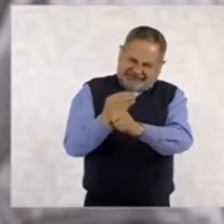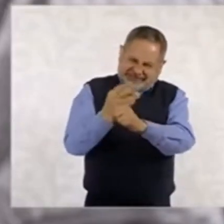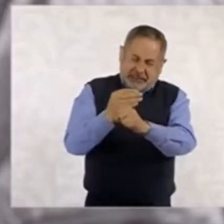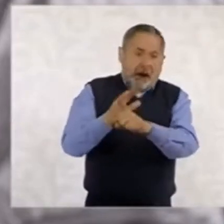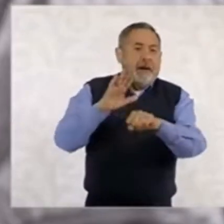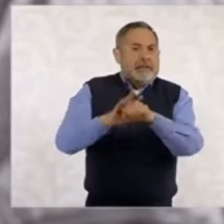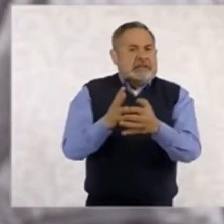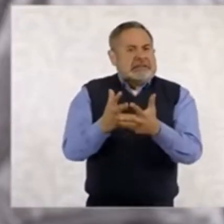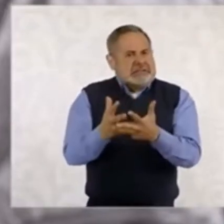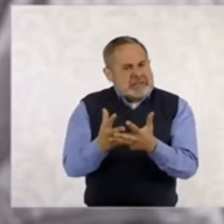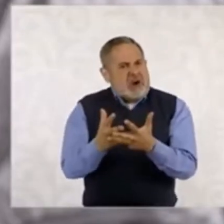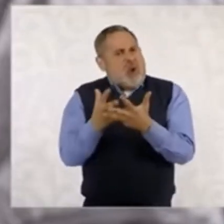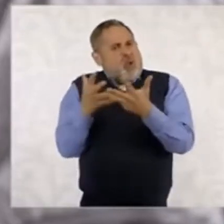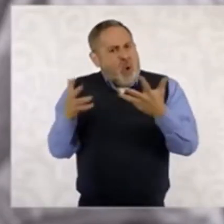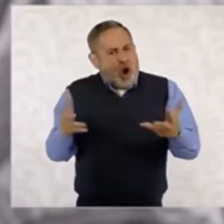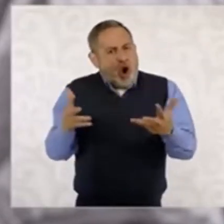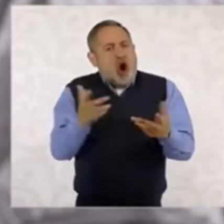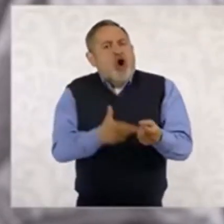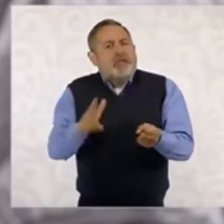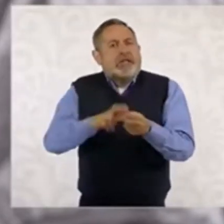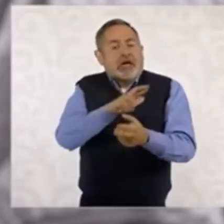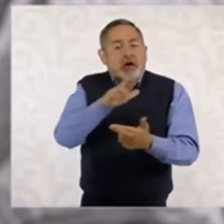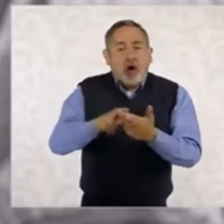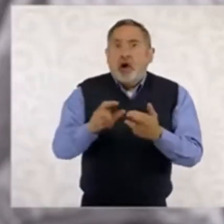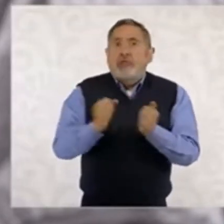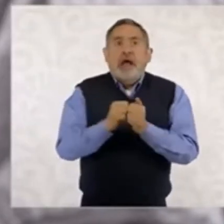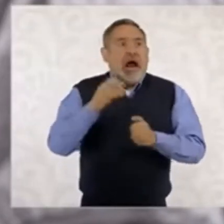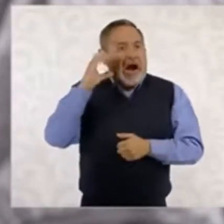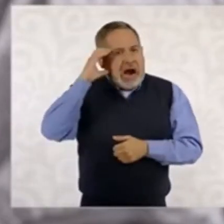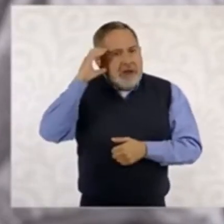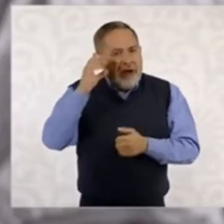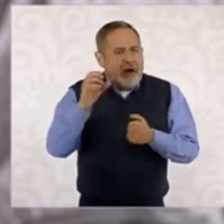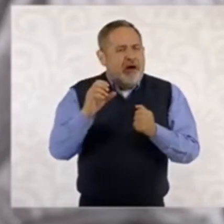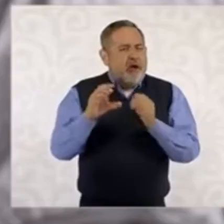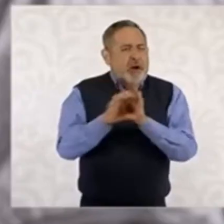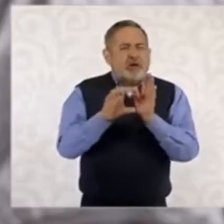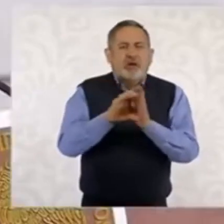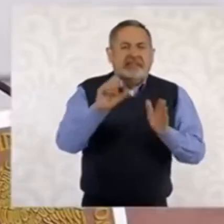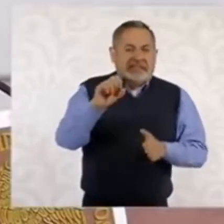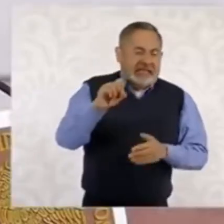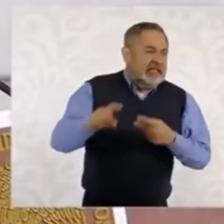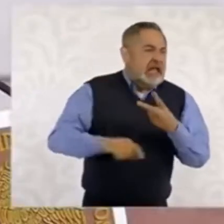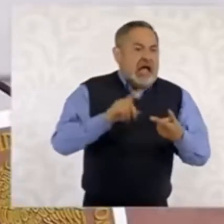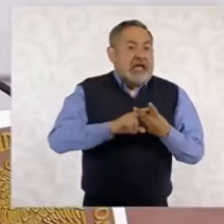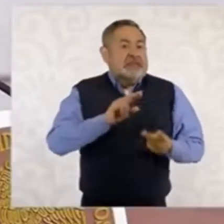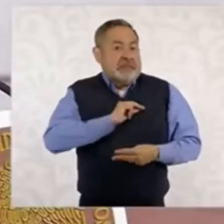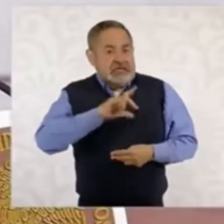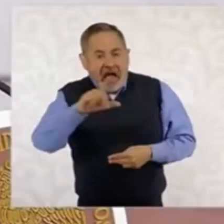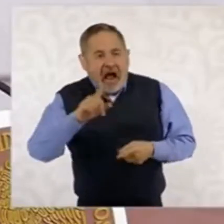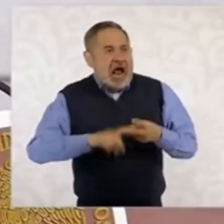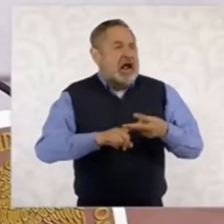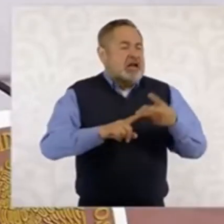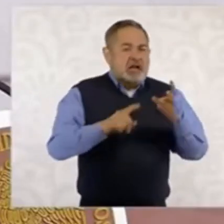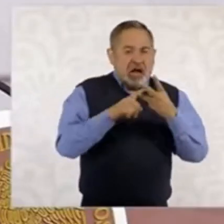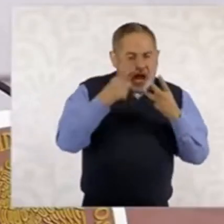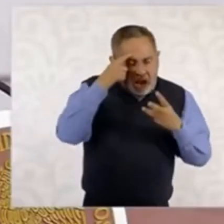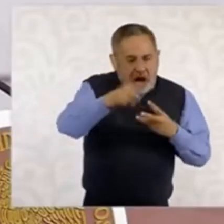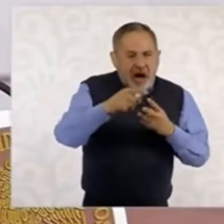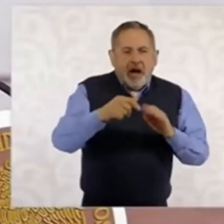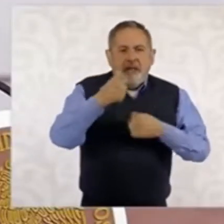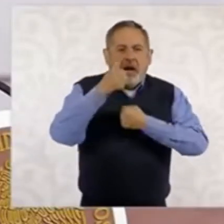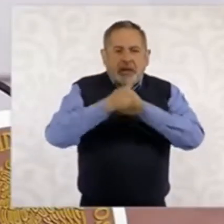hospital regional, con 60 camas, 21 consultorios en especialidad y un área de atención intensiva para